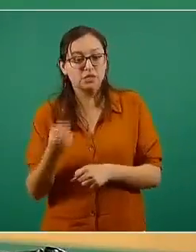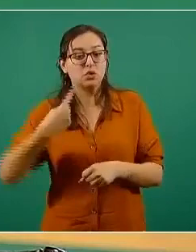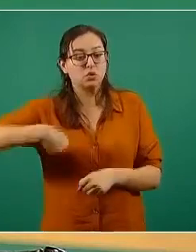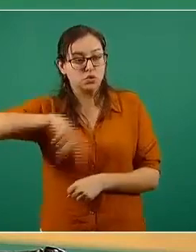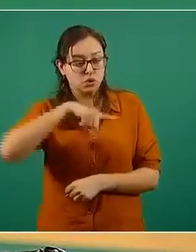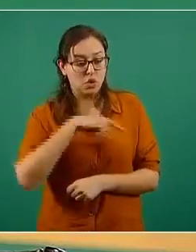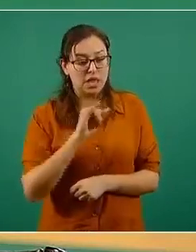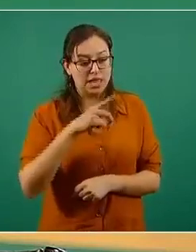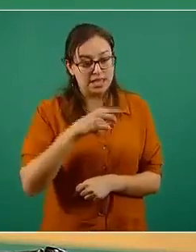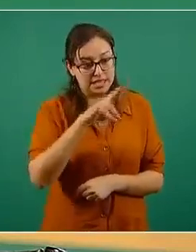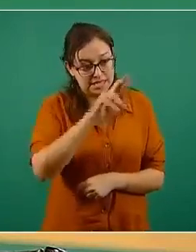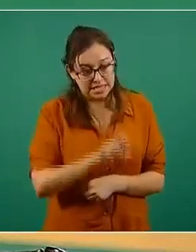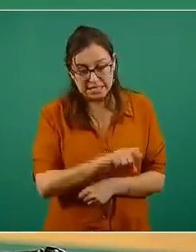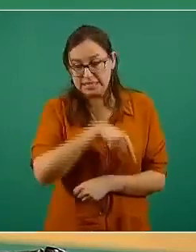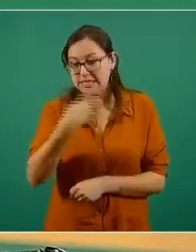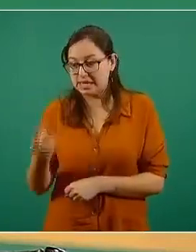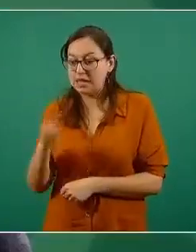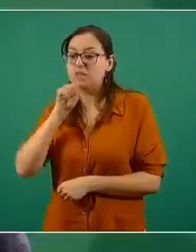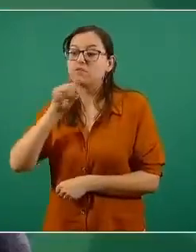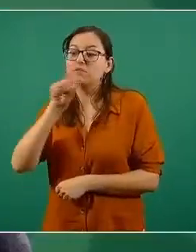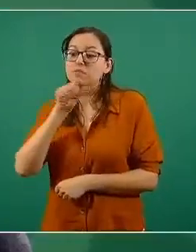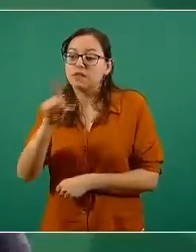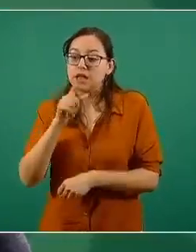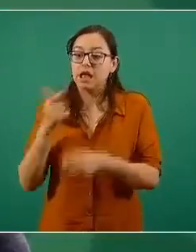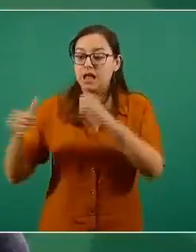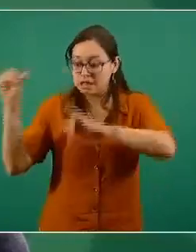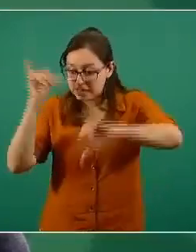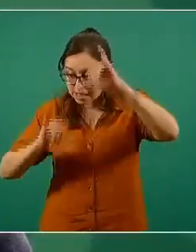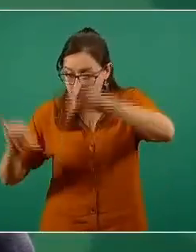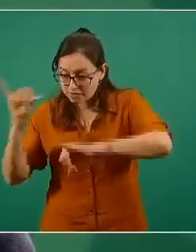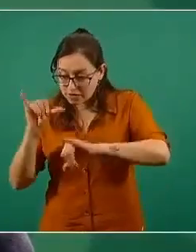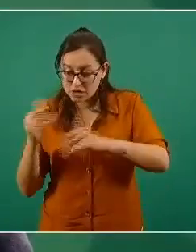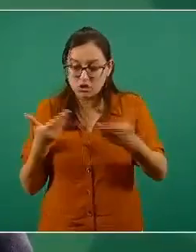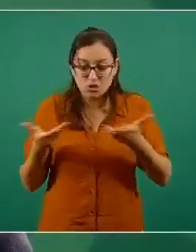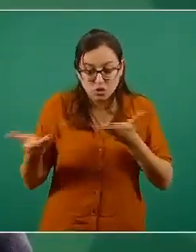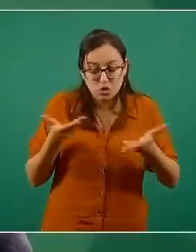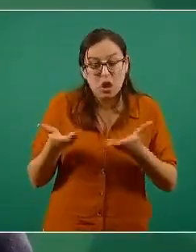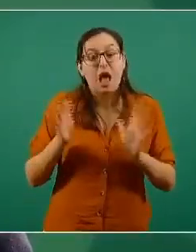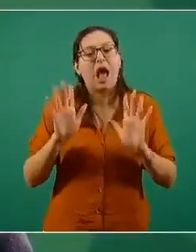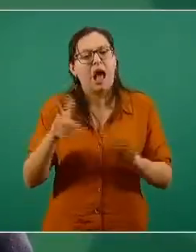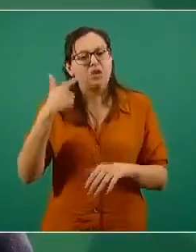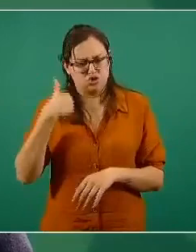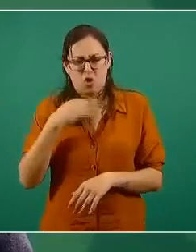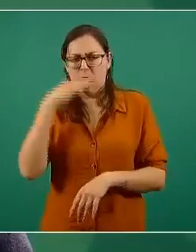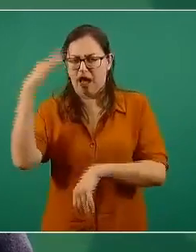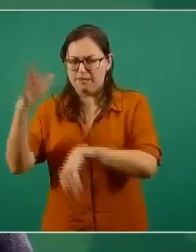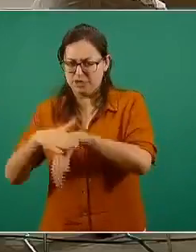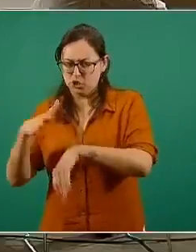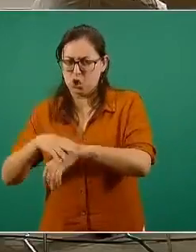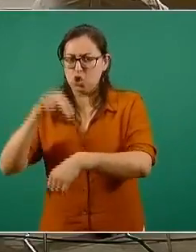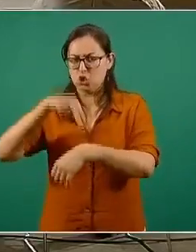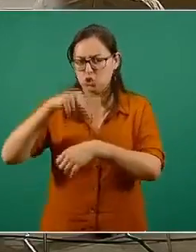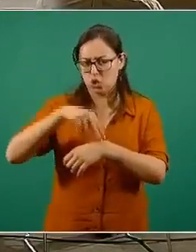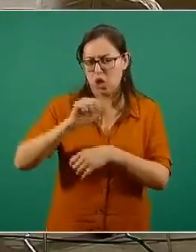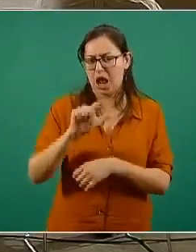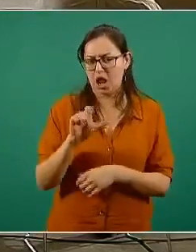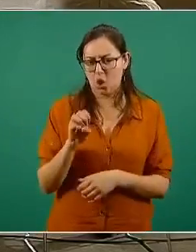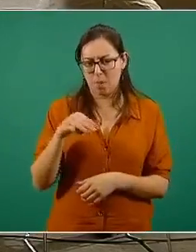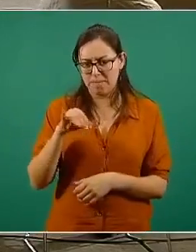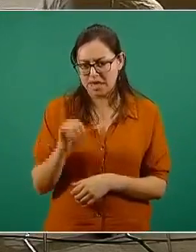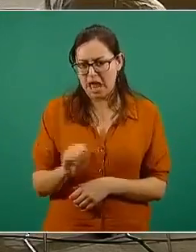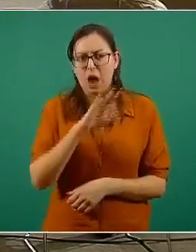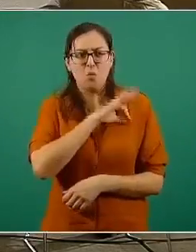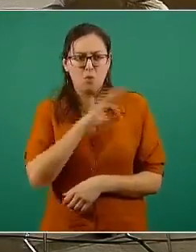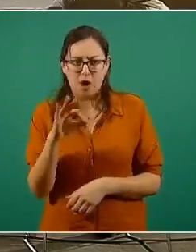Estatal. Esa es la información que tengo, pero le comunicaré al doctor Alomía para ver si durante la semana podemos dar más información. ¿Pero